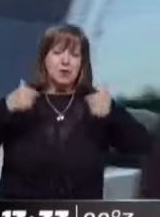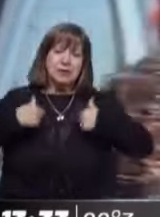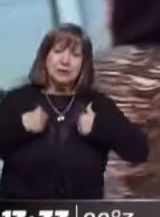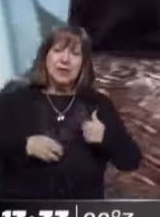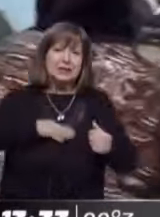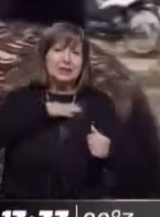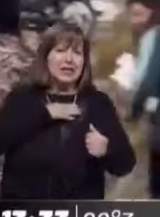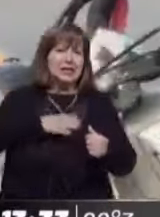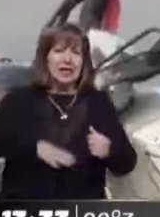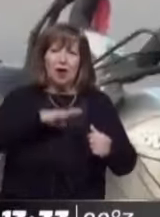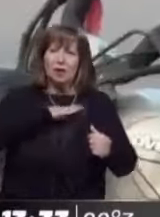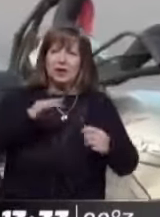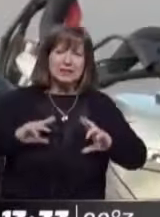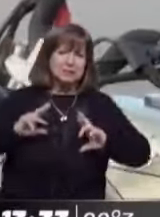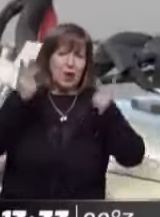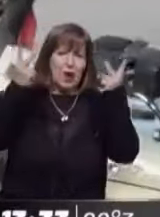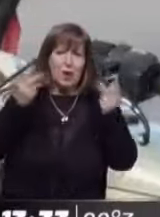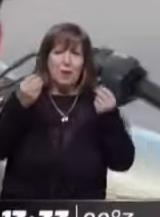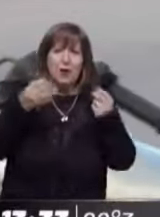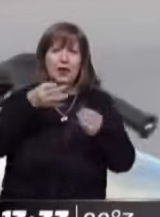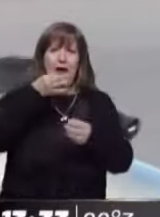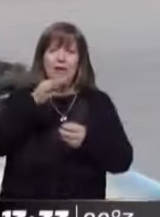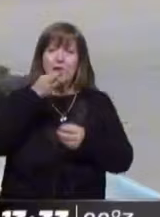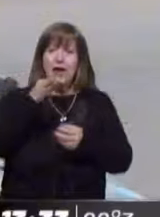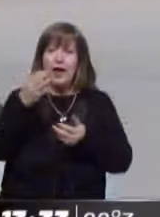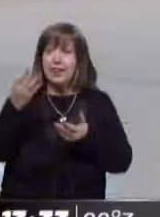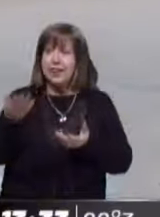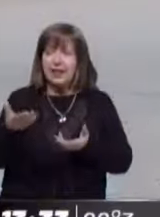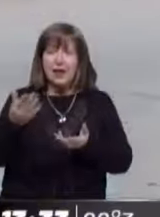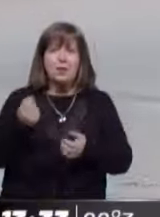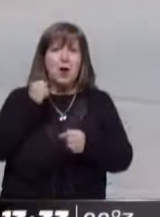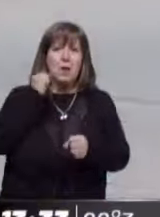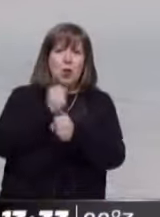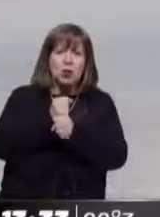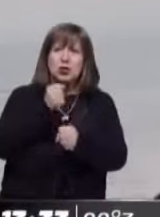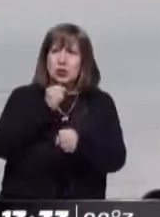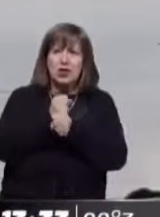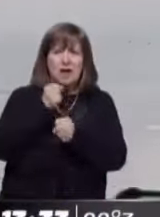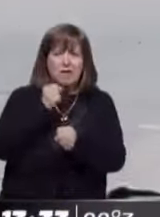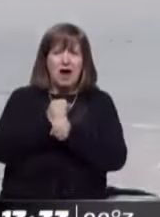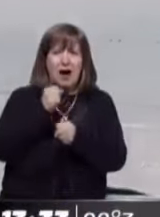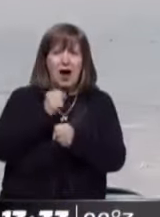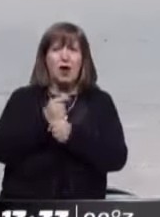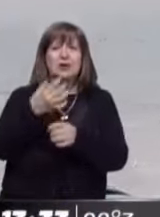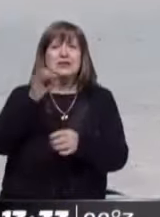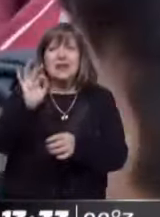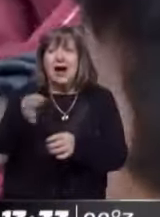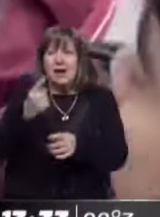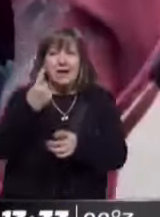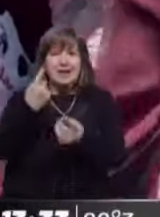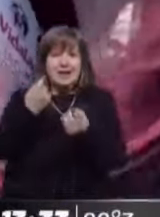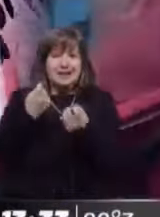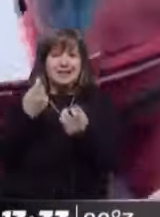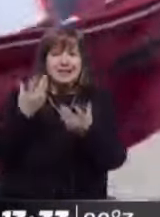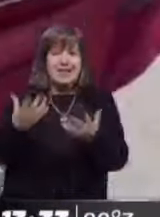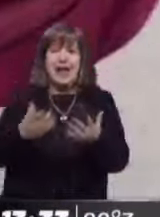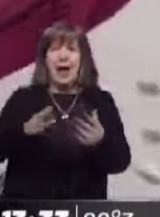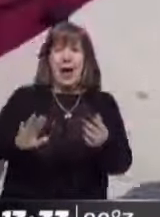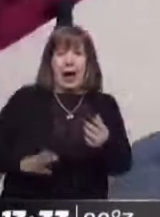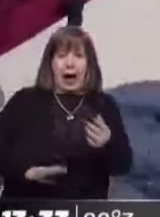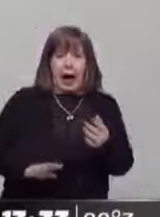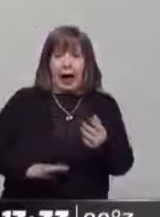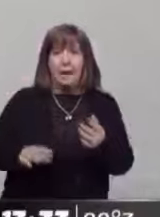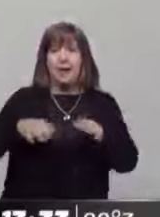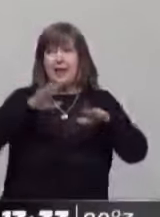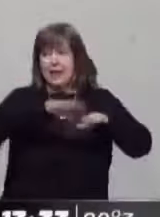puede sentirse frente a una situación que empaña el enorme trabajo de quienes conocen de cerca la necesidad, el hambre de